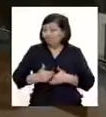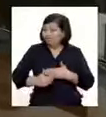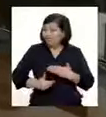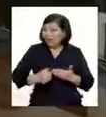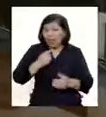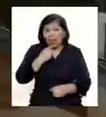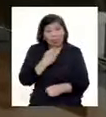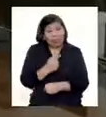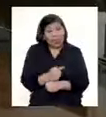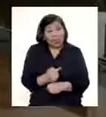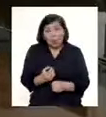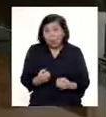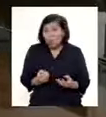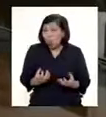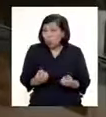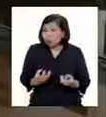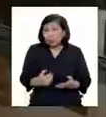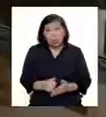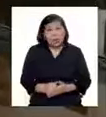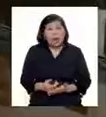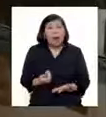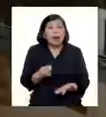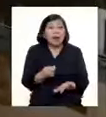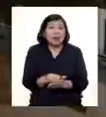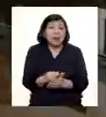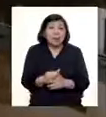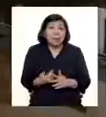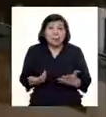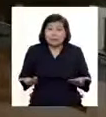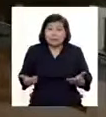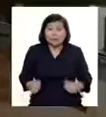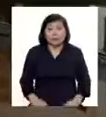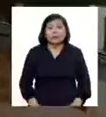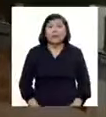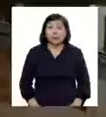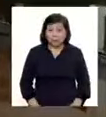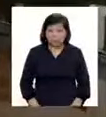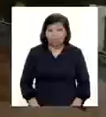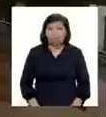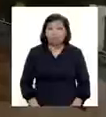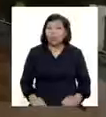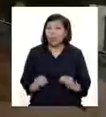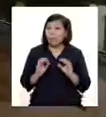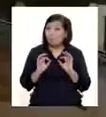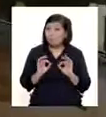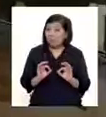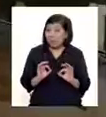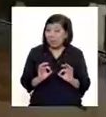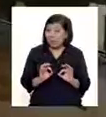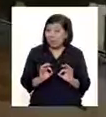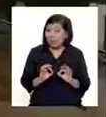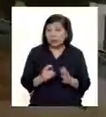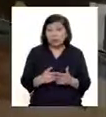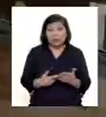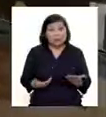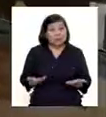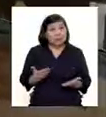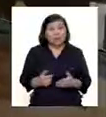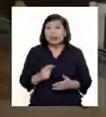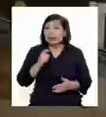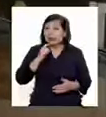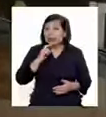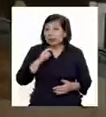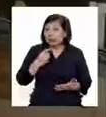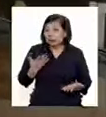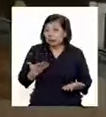digamos, denunciando, ¿no? Ataques de extorsionadores que están, digamos, poniendo en peligro y lo que ellos requieren,